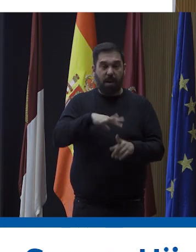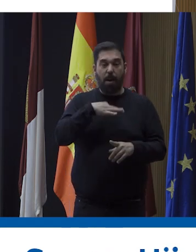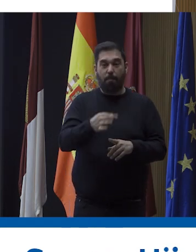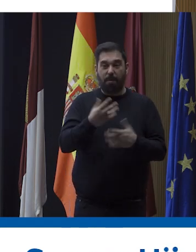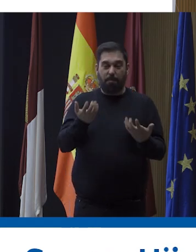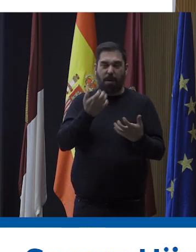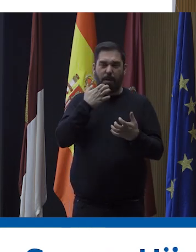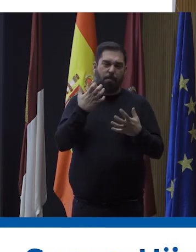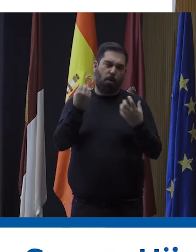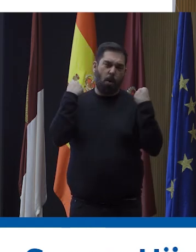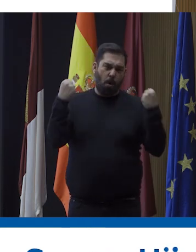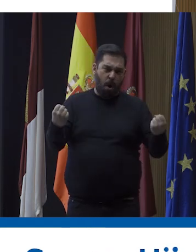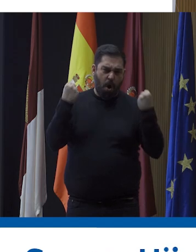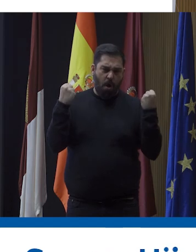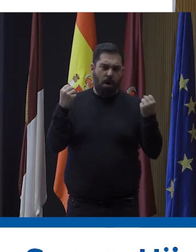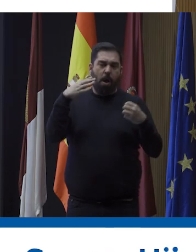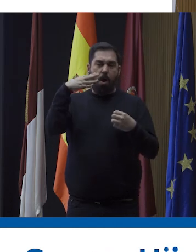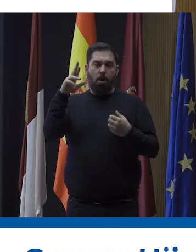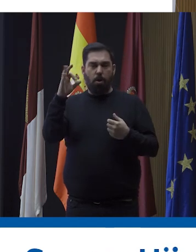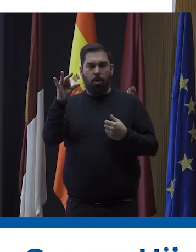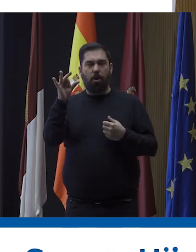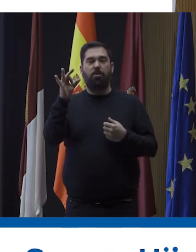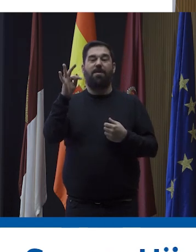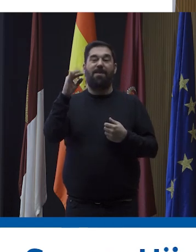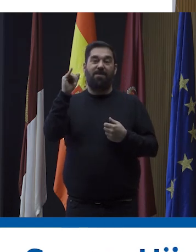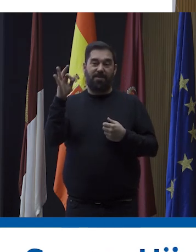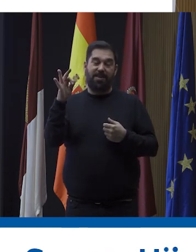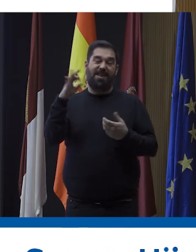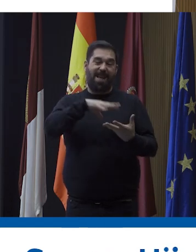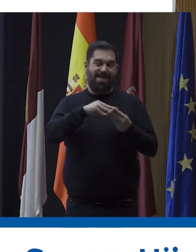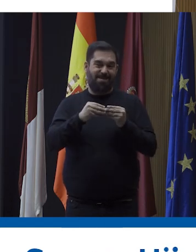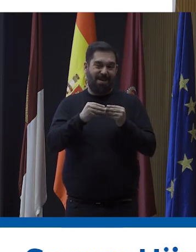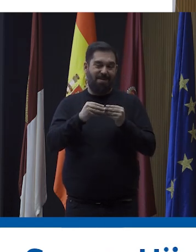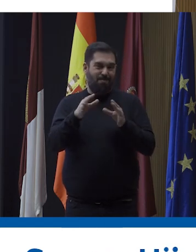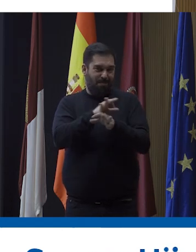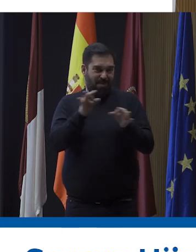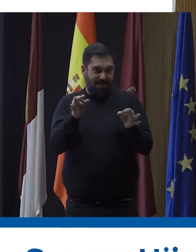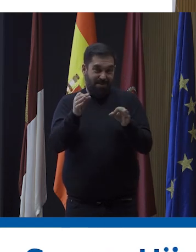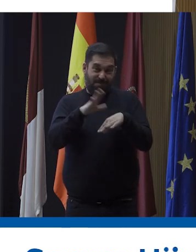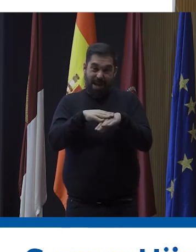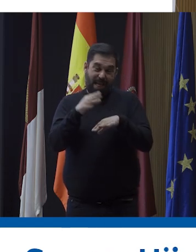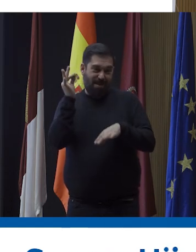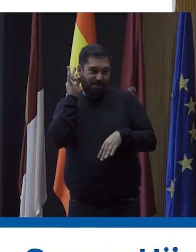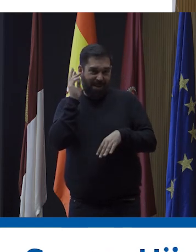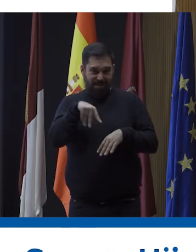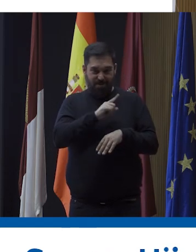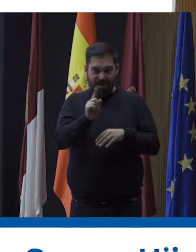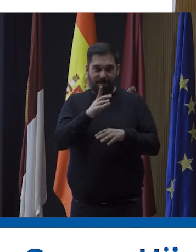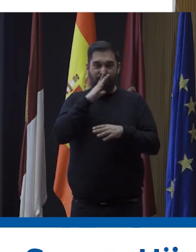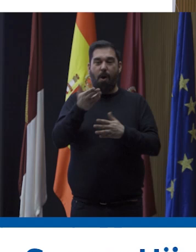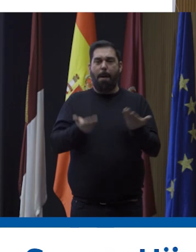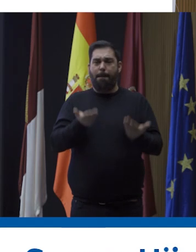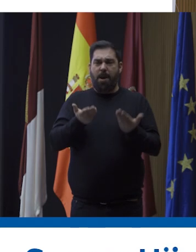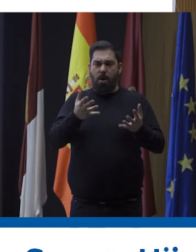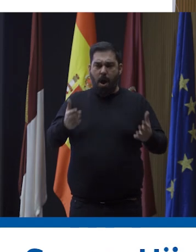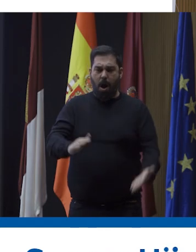que son CrossFit, que son deportes súper inadecuados para la mujer, no es por nada, pero efectivamente coger grandes pesos, eso